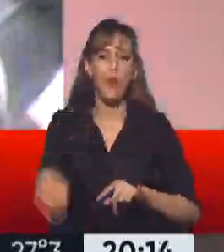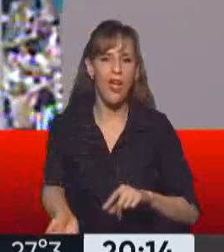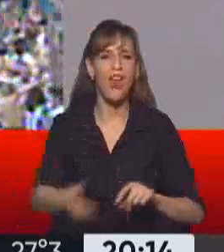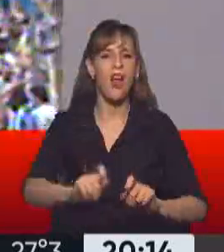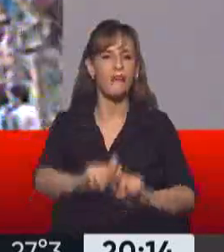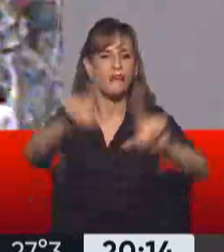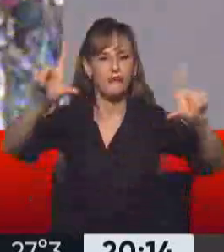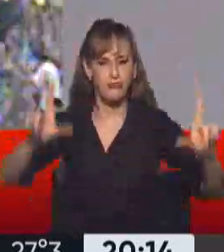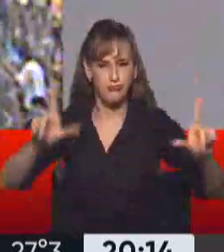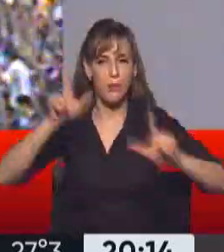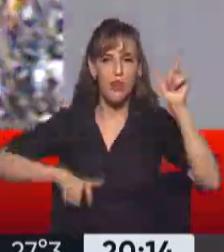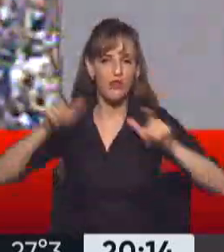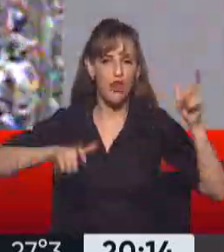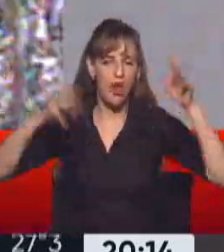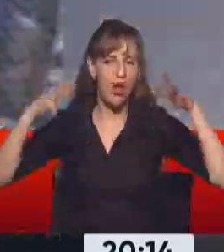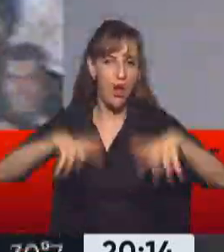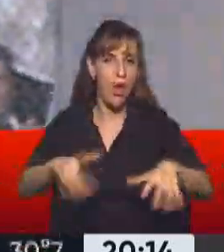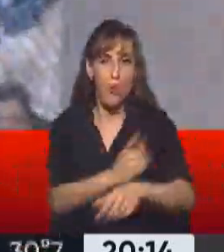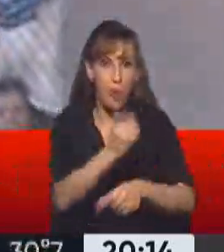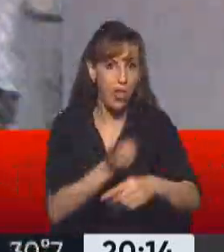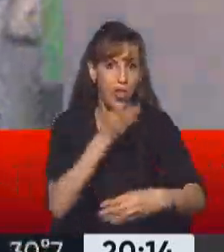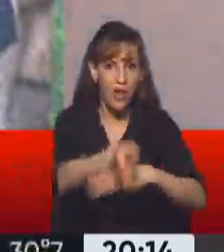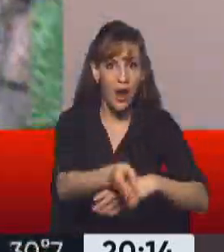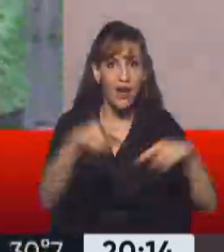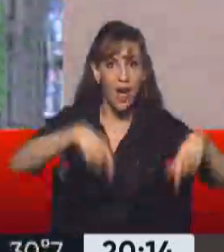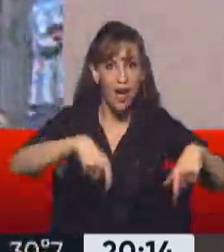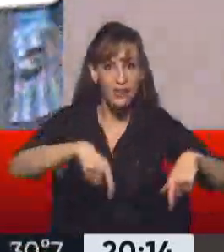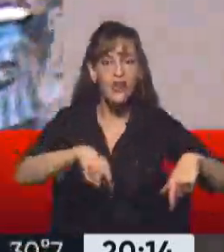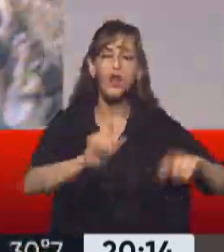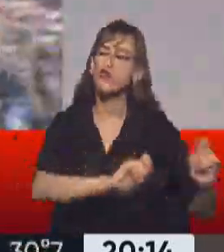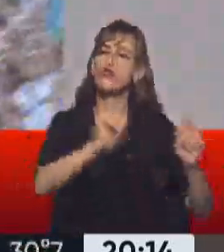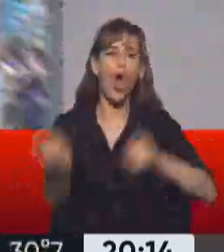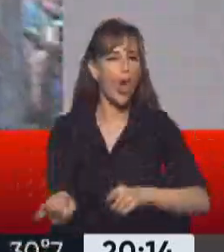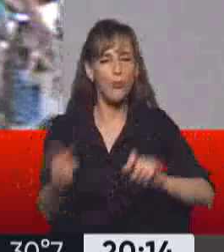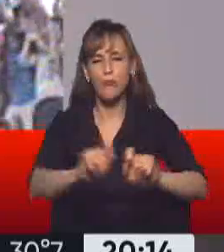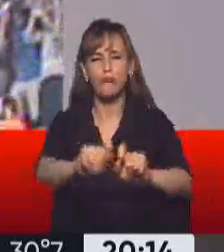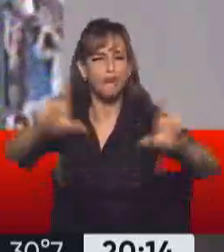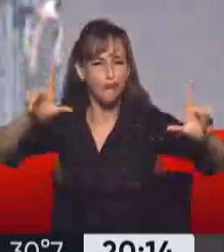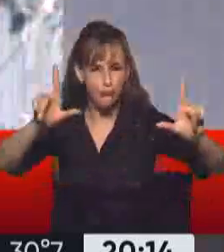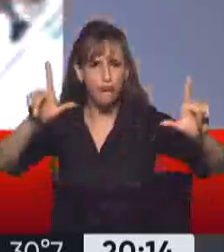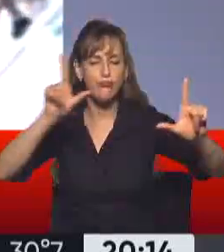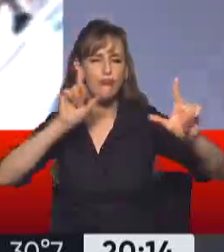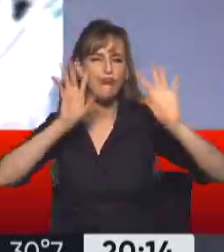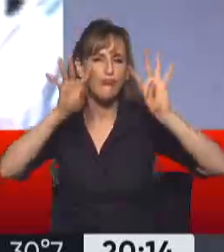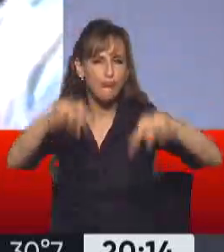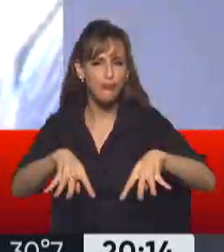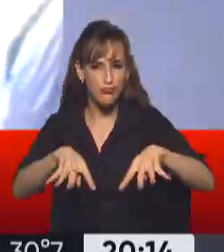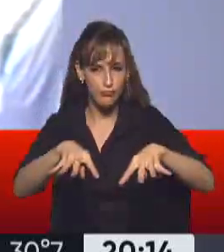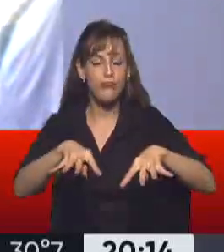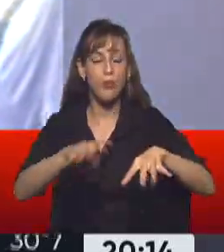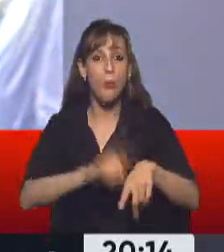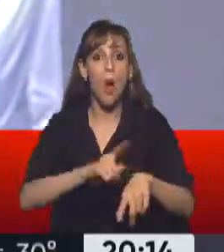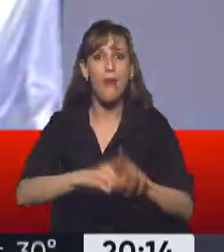no habían podido ir ese día al histórico 27 de diciembre de 2001, un país